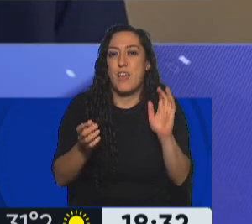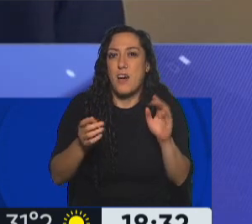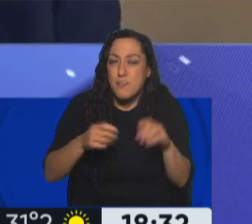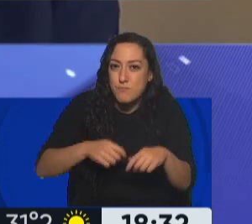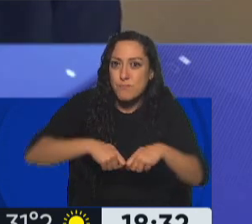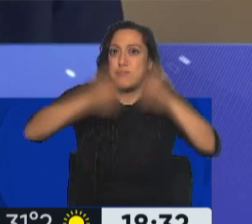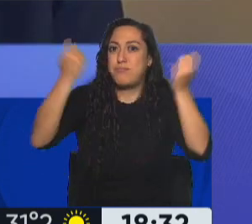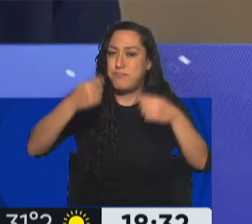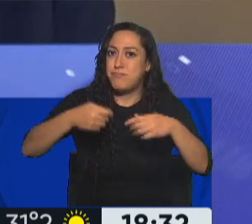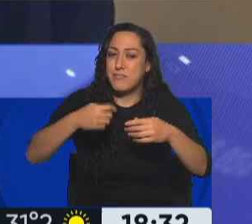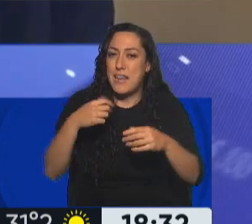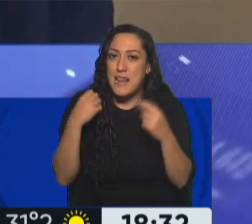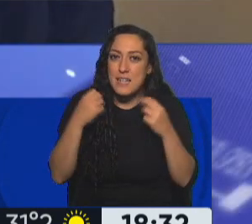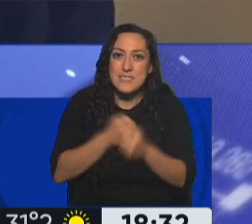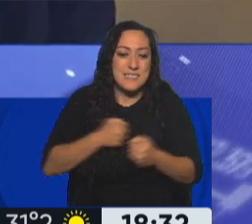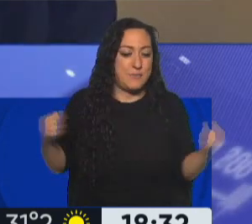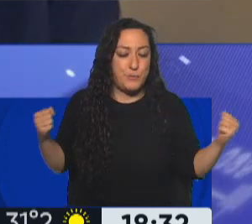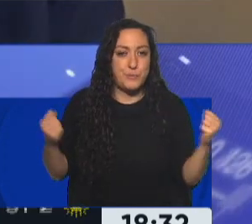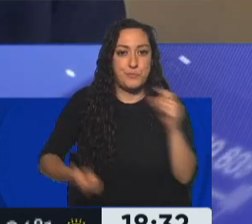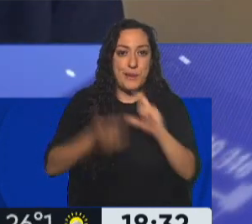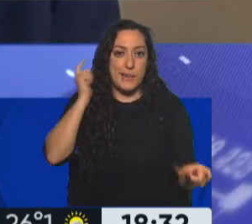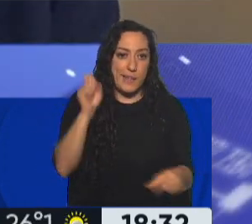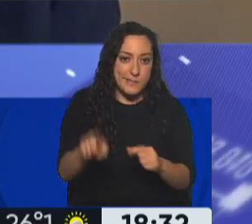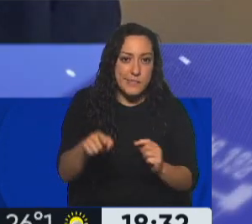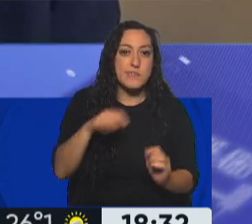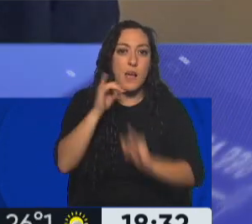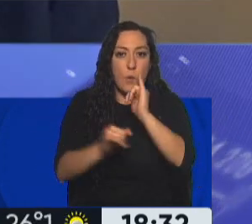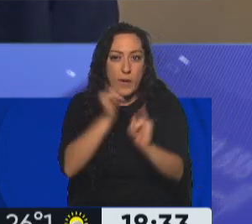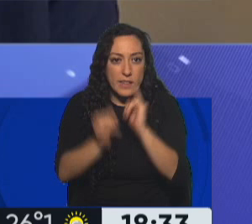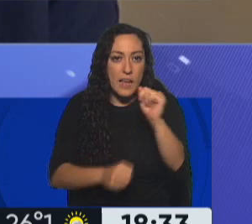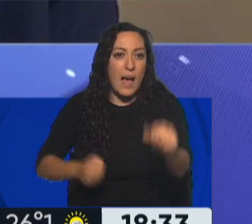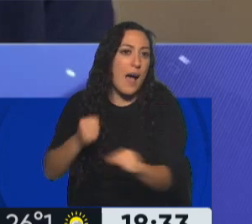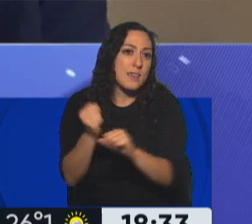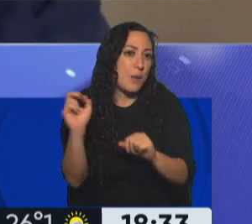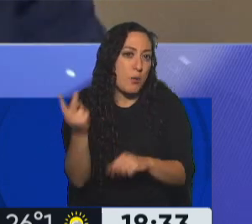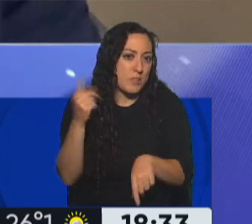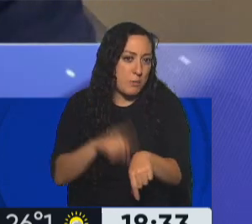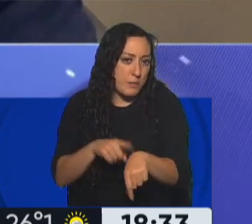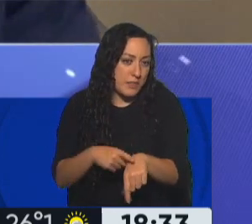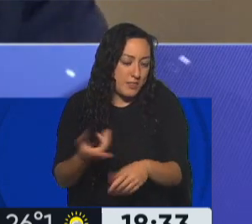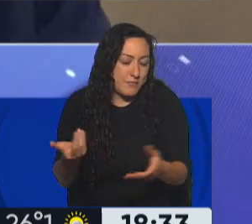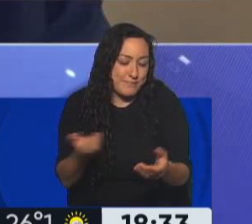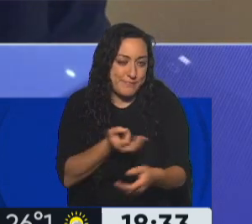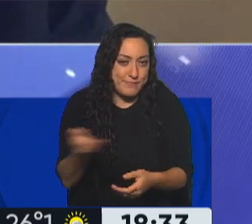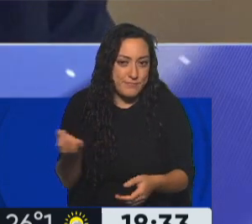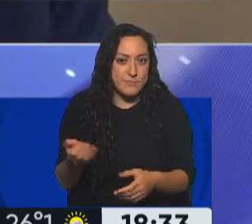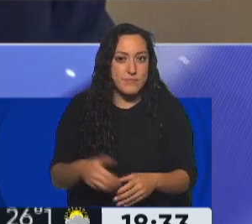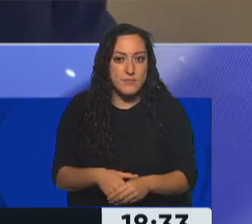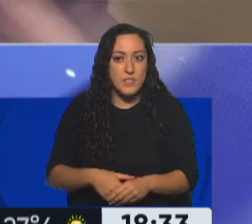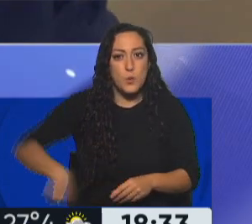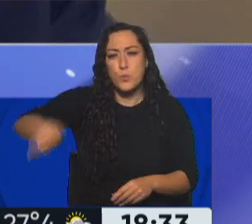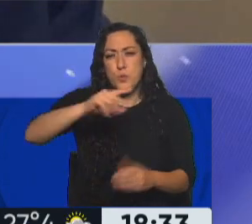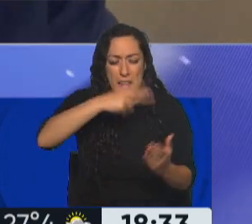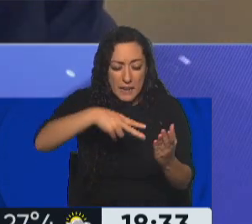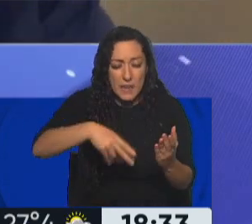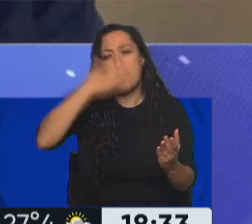hablar directamente, hablar de la experiencia. Lo hemos visto hasta último momento, ¿no? Dice, bueno, el papel después lo miran, después lo leen,